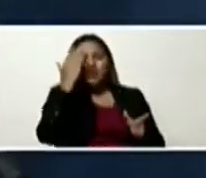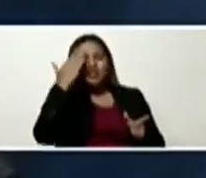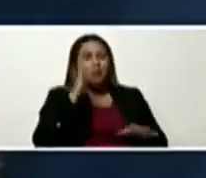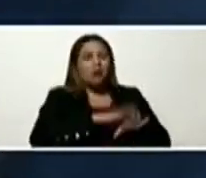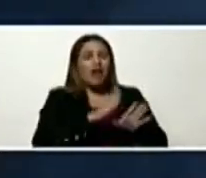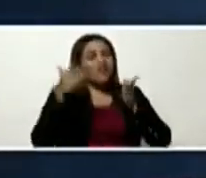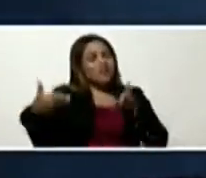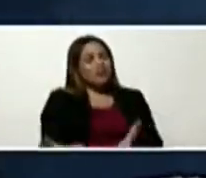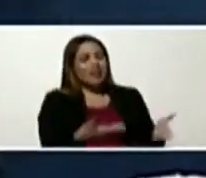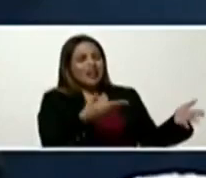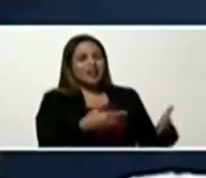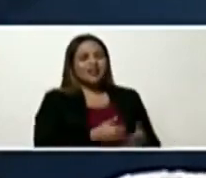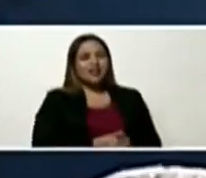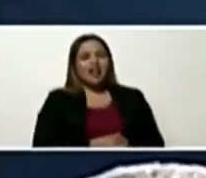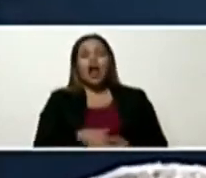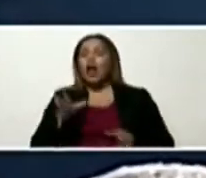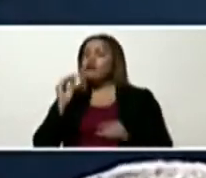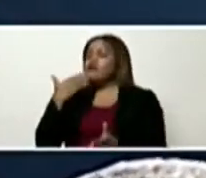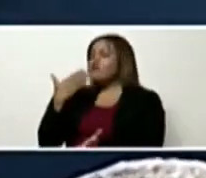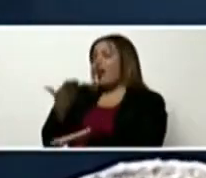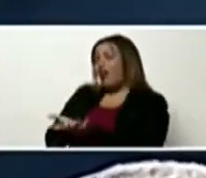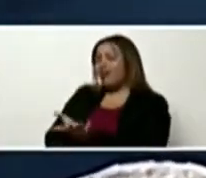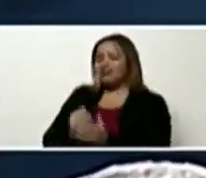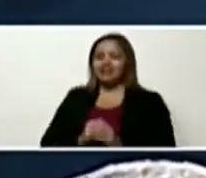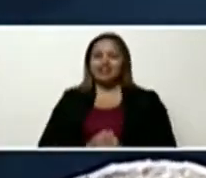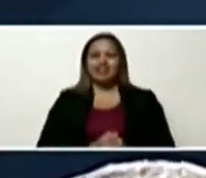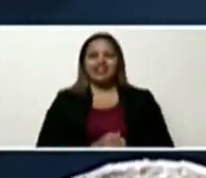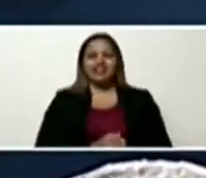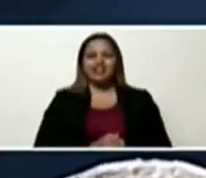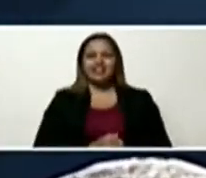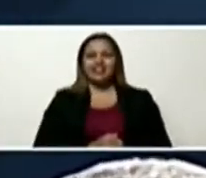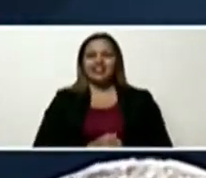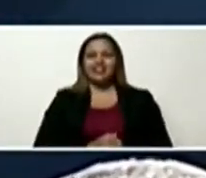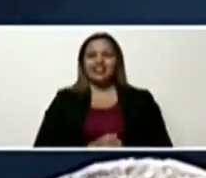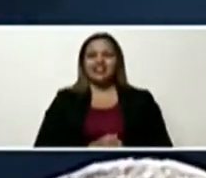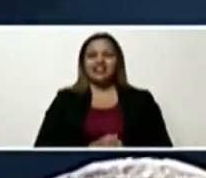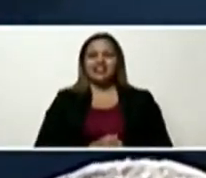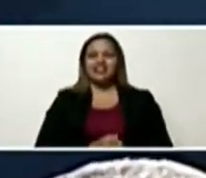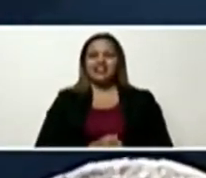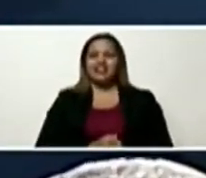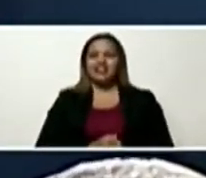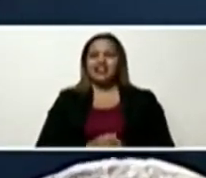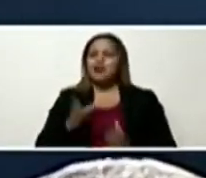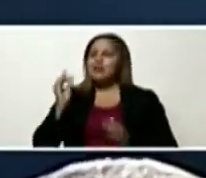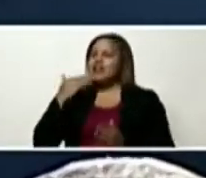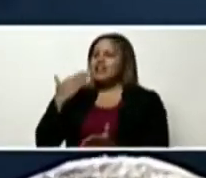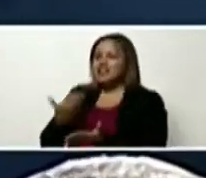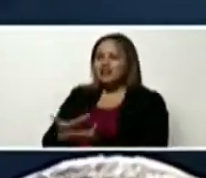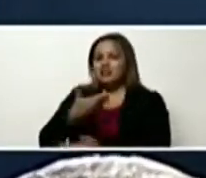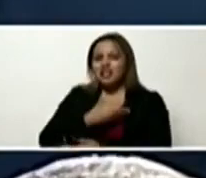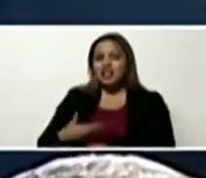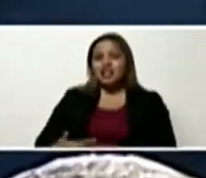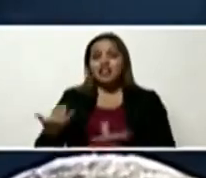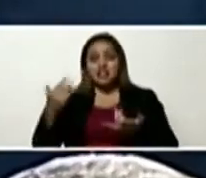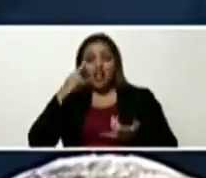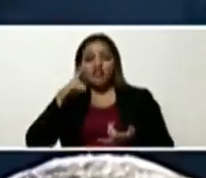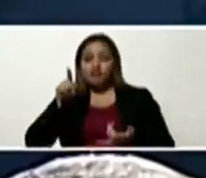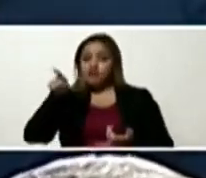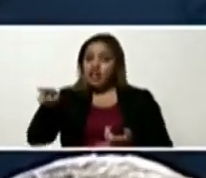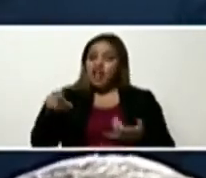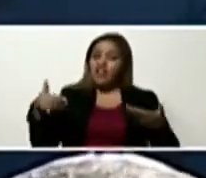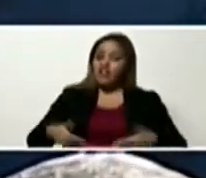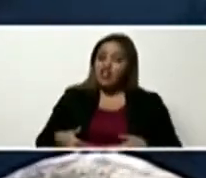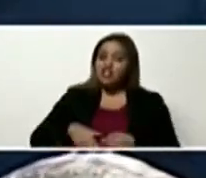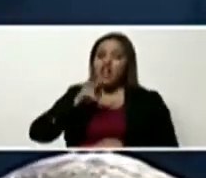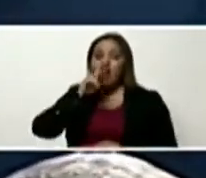Bienvenido. Merci. Merci beaucoup. Merci, monsieur le président. Ya vi que usted hizo un esfuerzo para